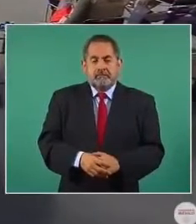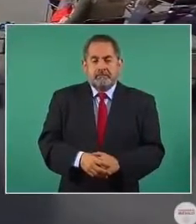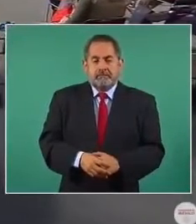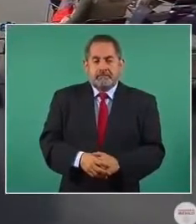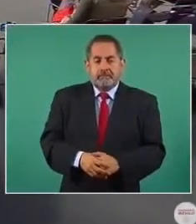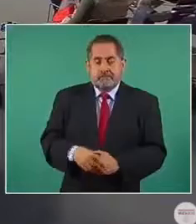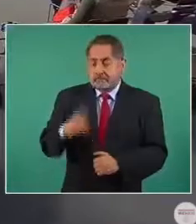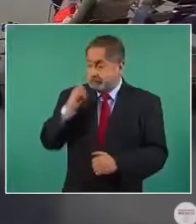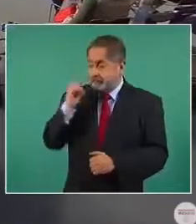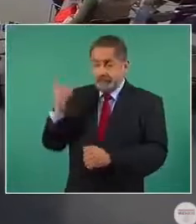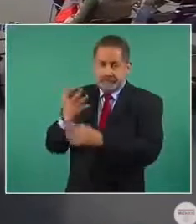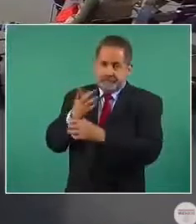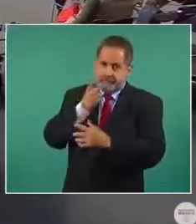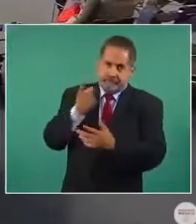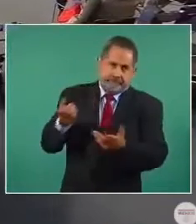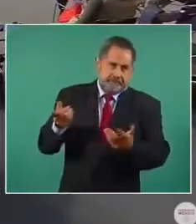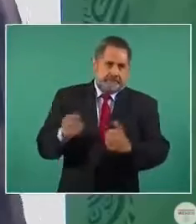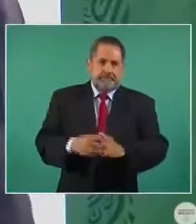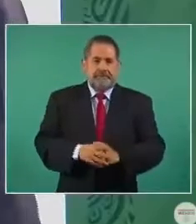Mire lo que dijo.